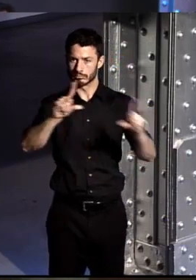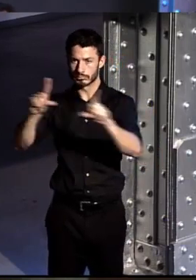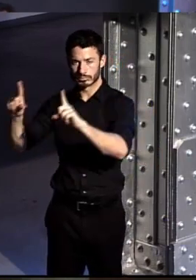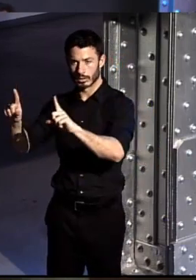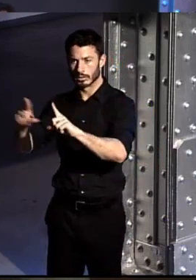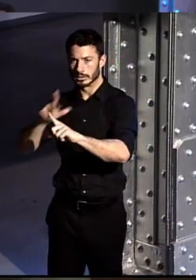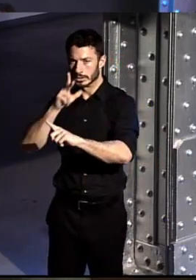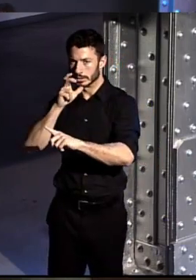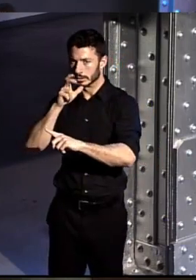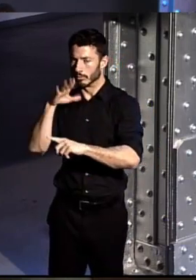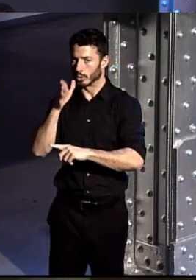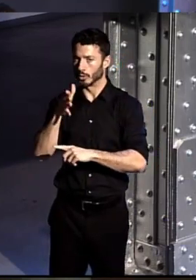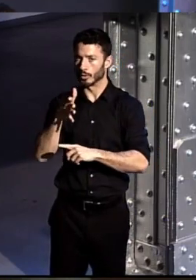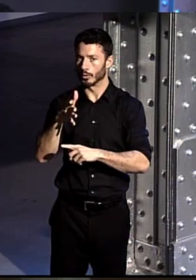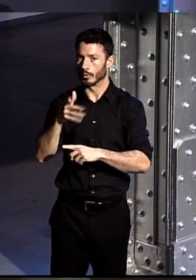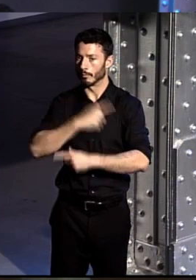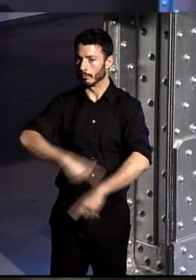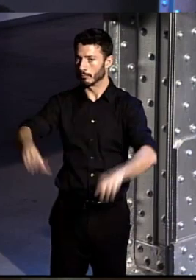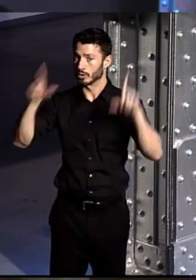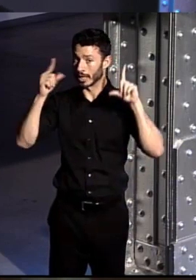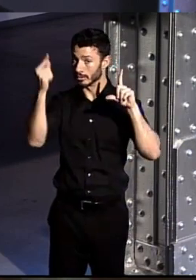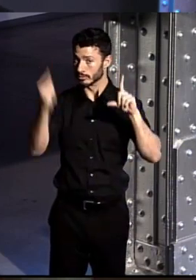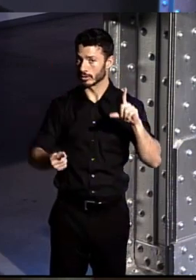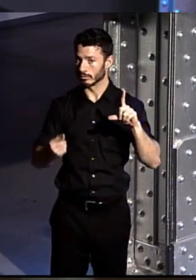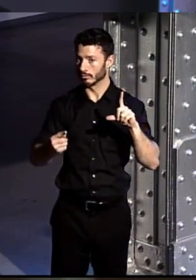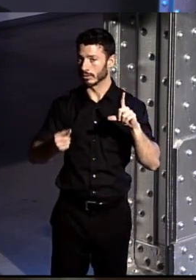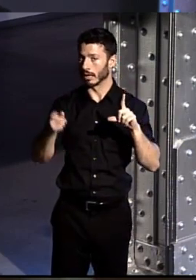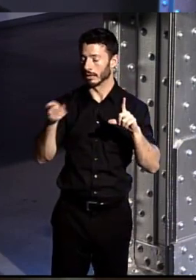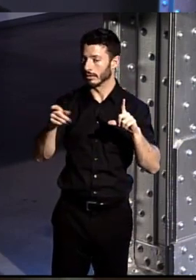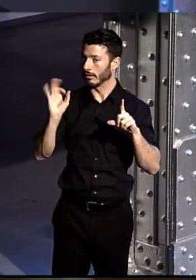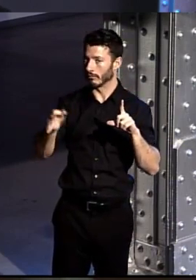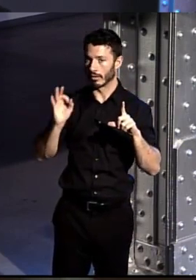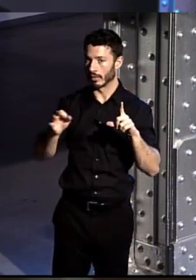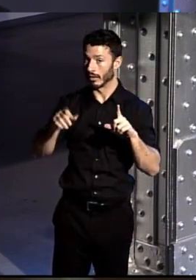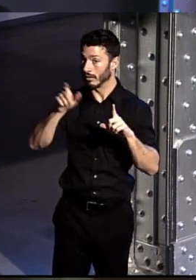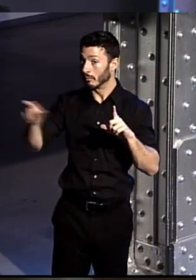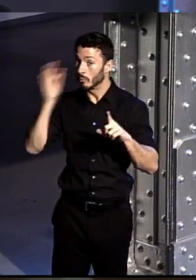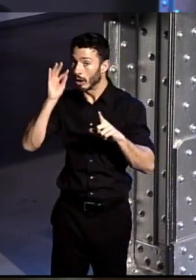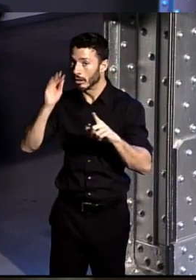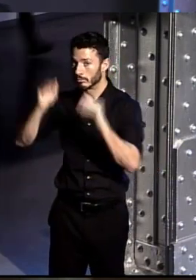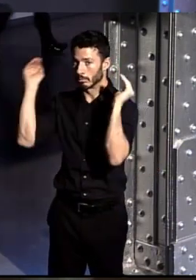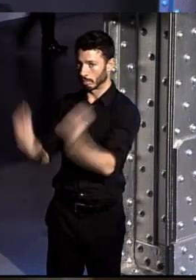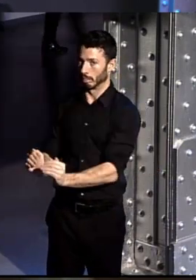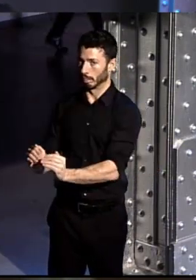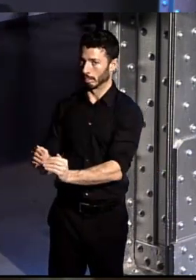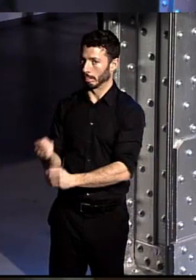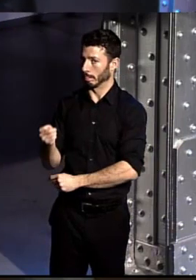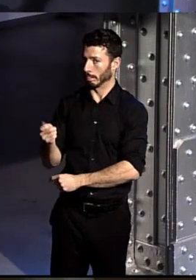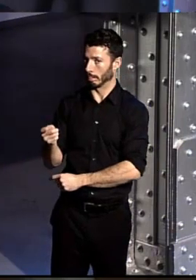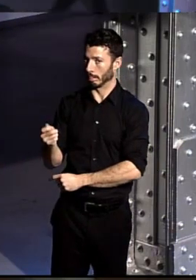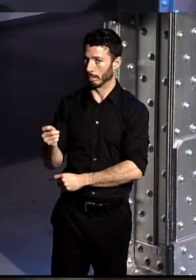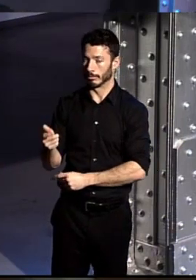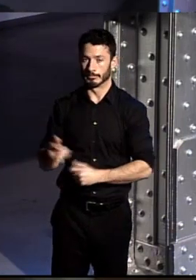mapeo de personajes que salían en las ilustraciones y claro, ahí sí que el porcentaje de mujeres es ínfimo y además siempre salen como... Si son de